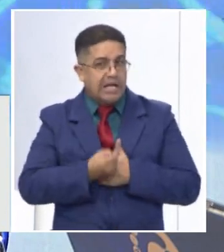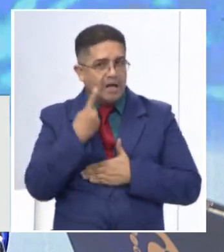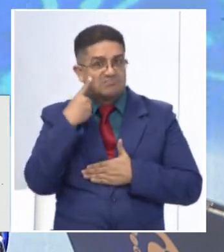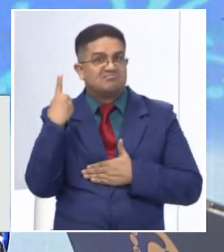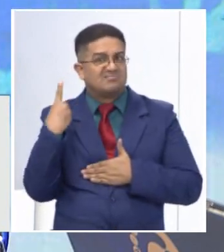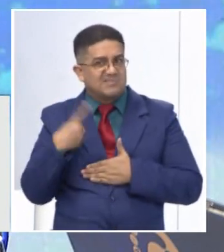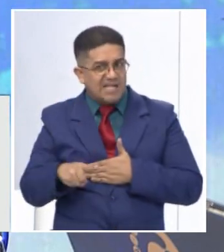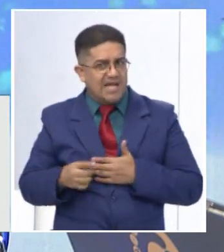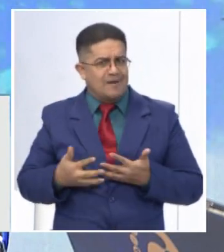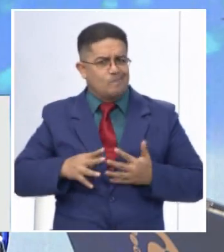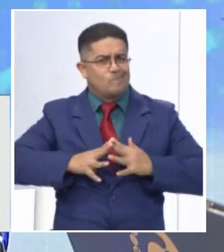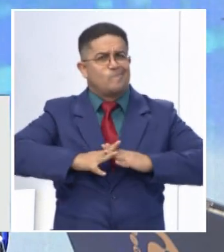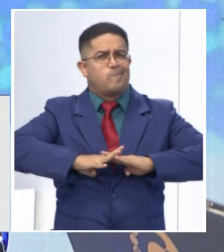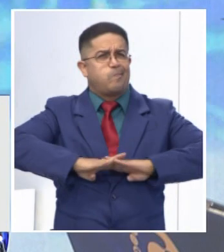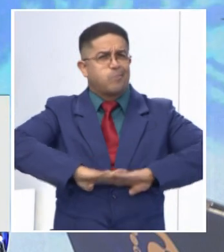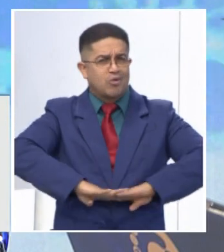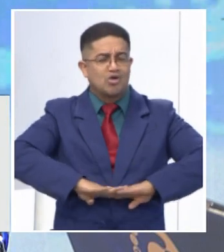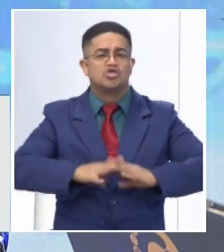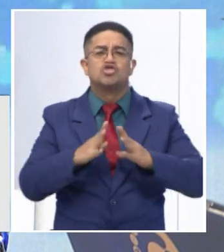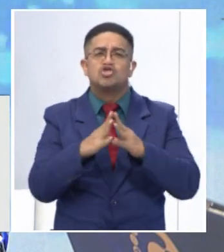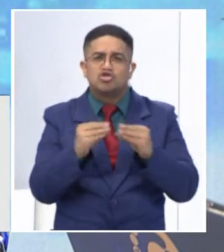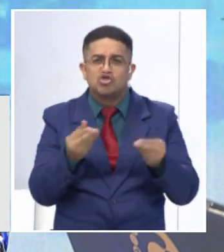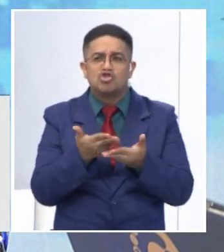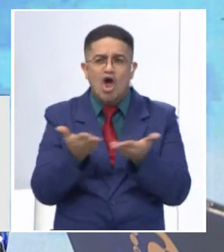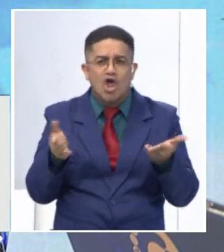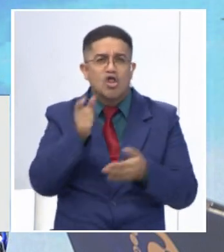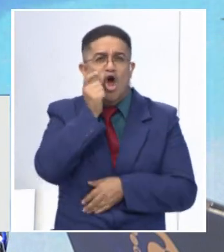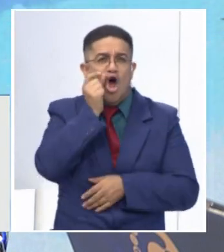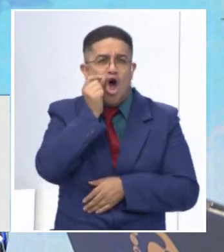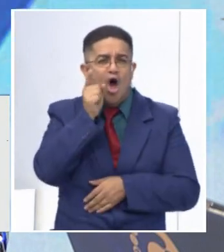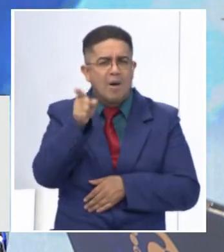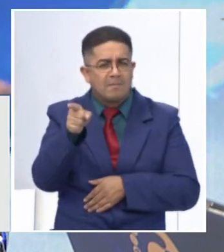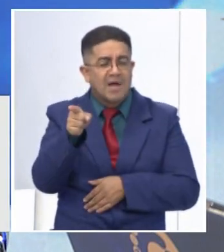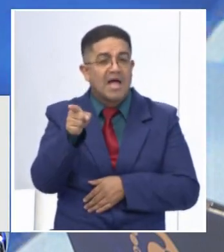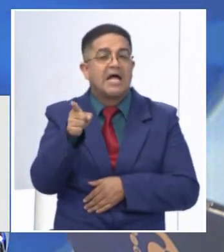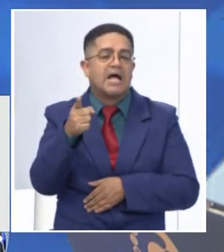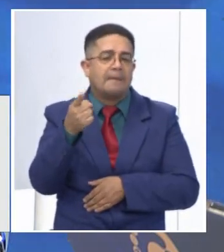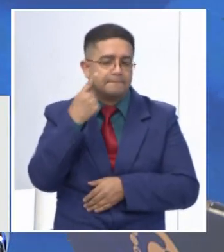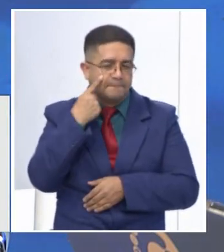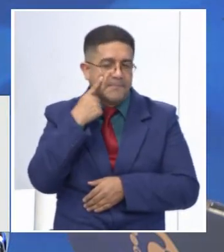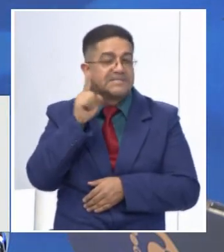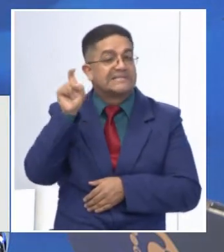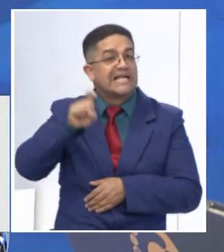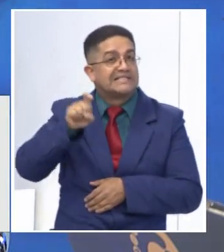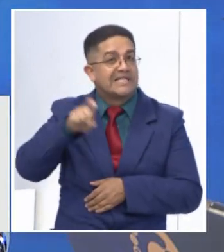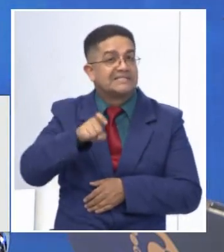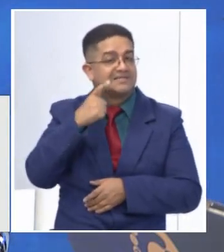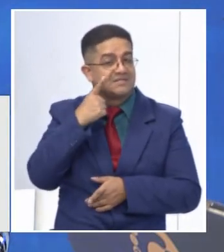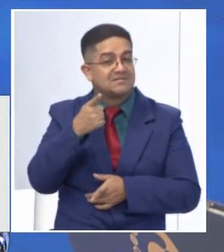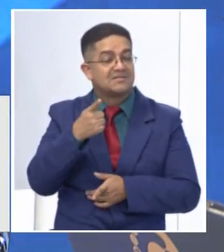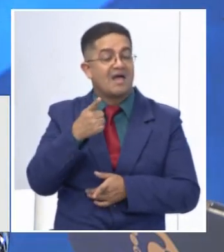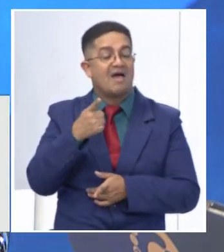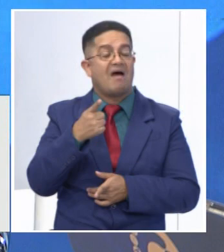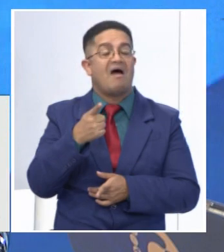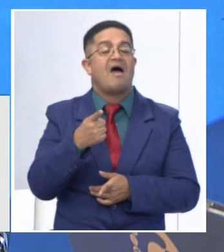piso pélvico. Todos estos pacientes son candidatos a lo que llamamos hoy en día la rehabilitación del complejo